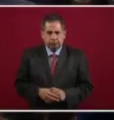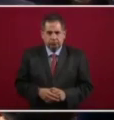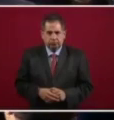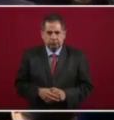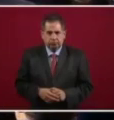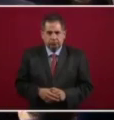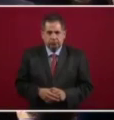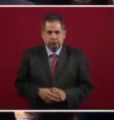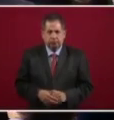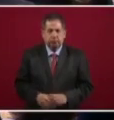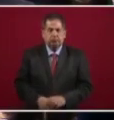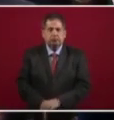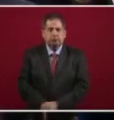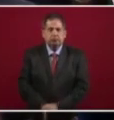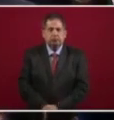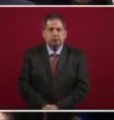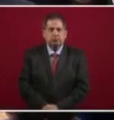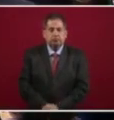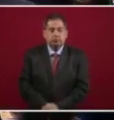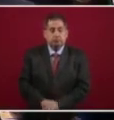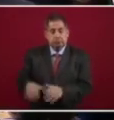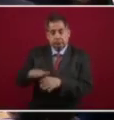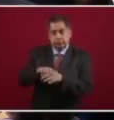Mire, aquí está Galeana.